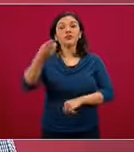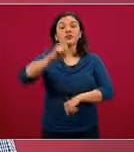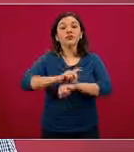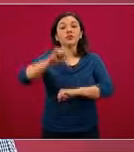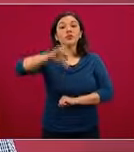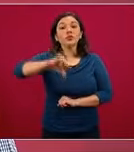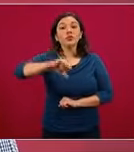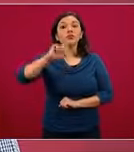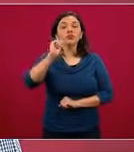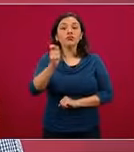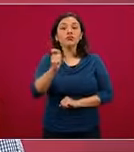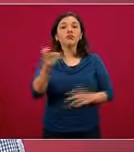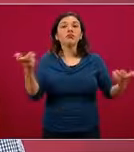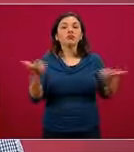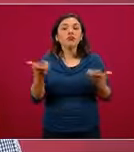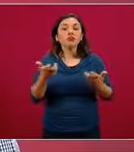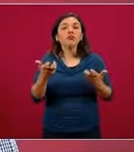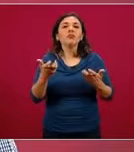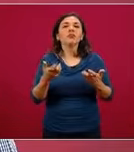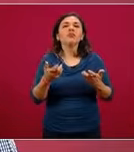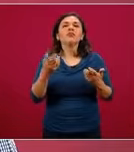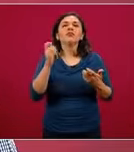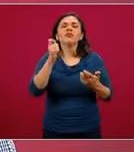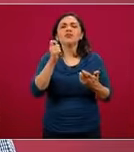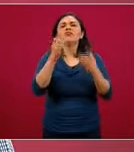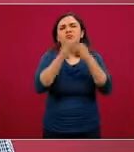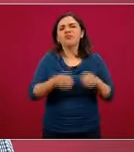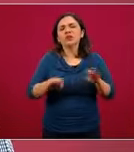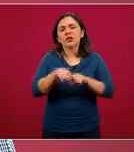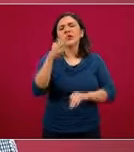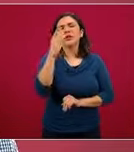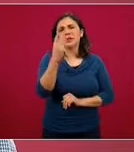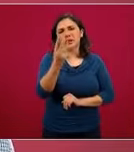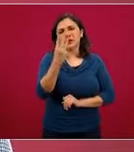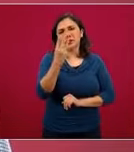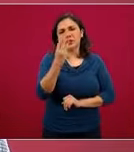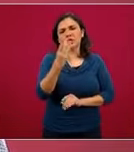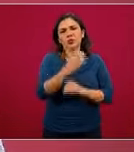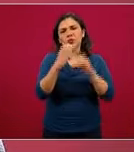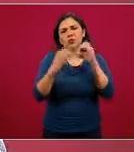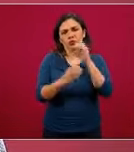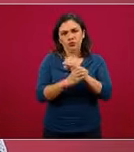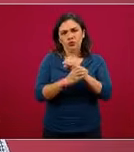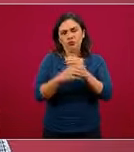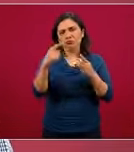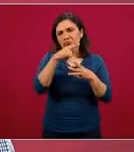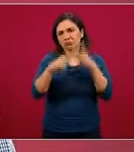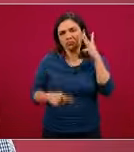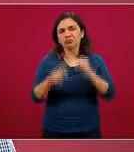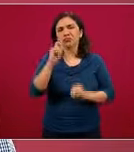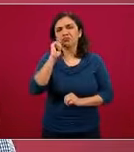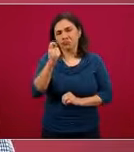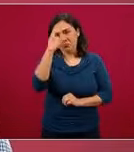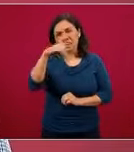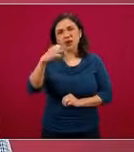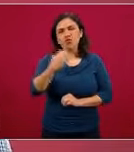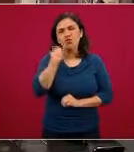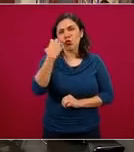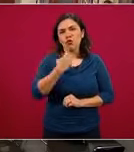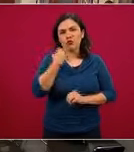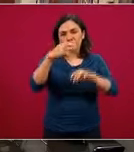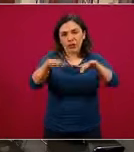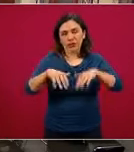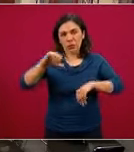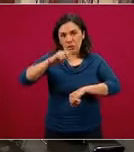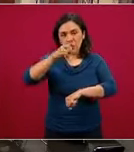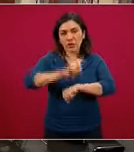hoy vamos a tener básicamente tres componentes en la conferencia